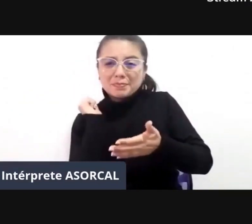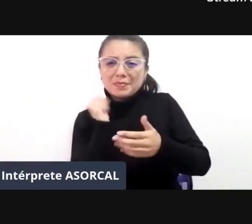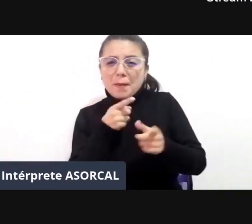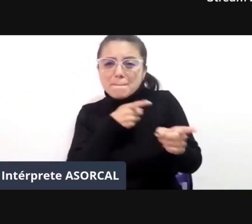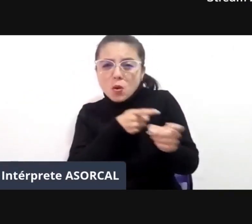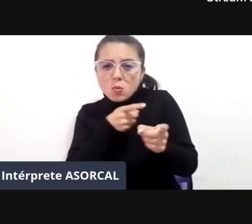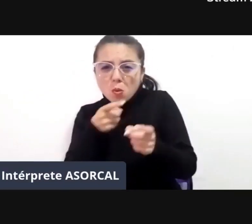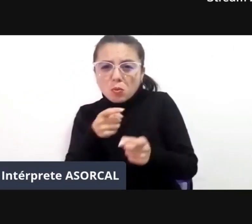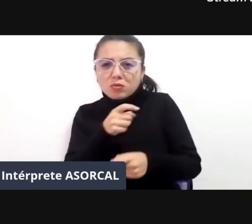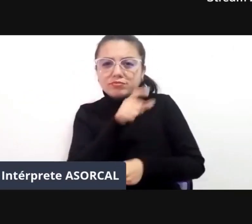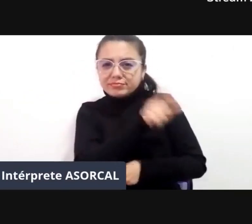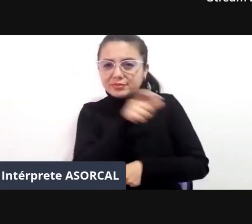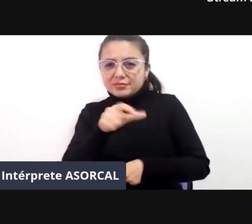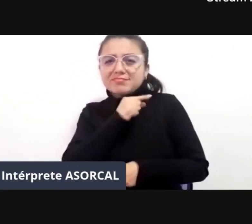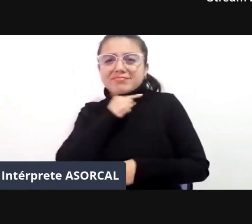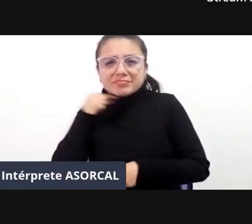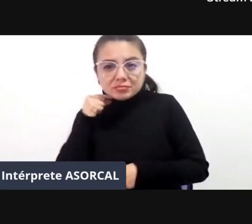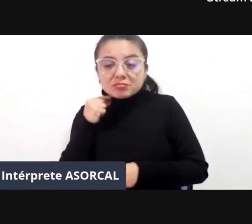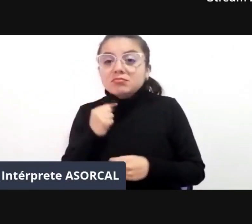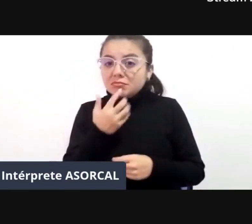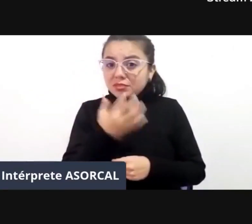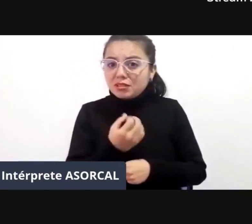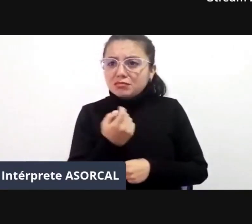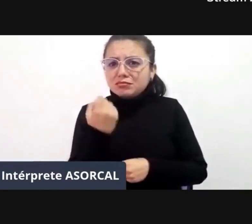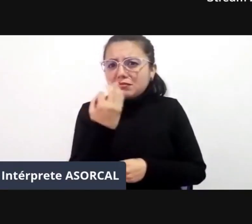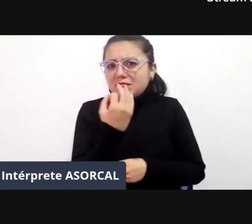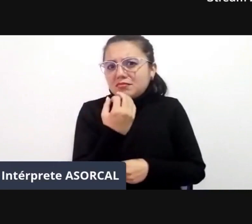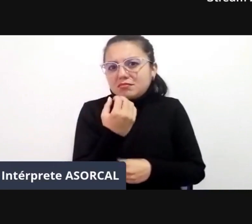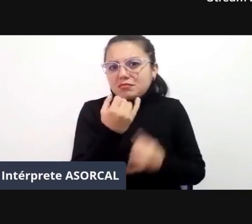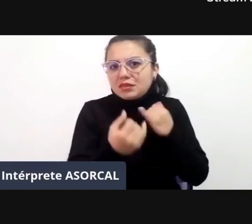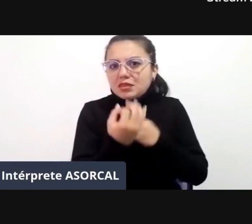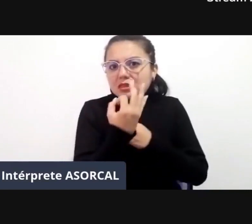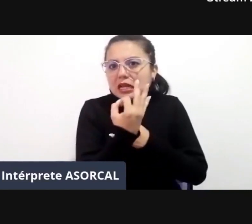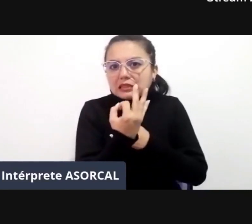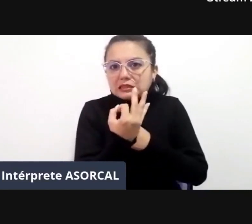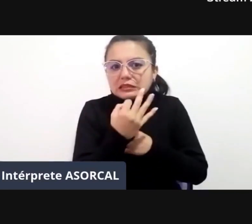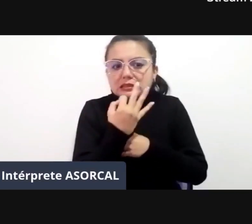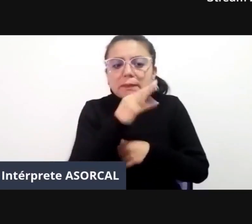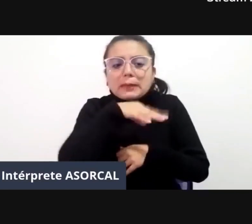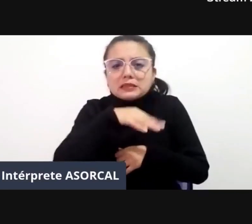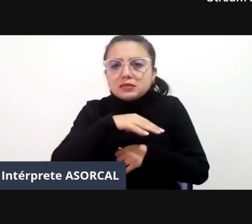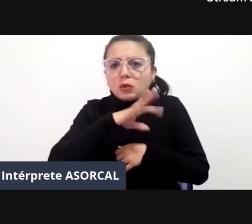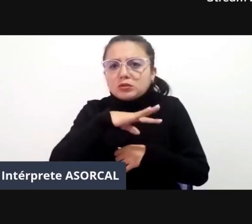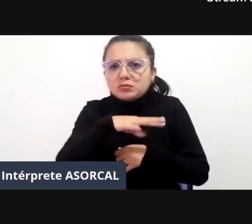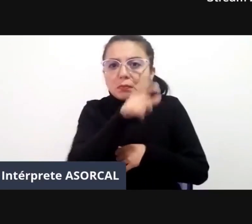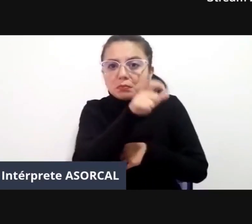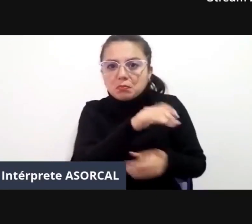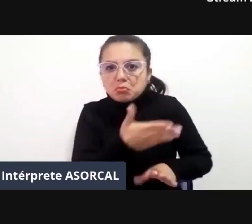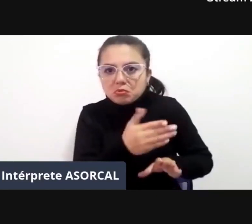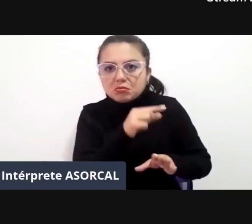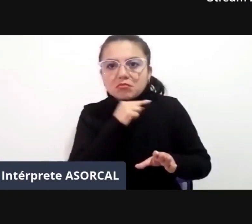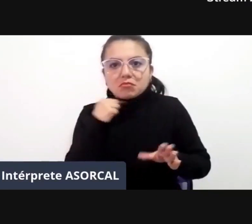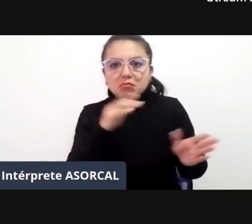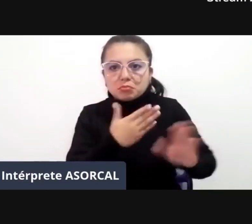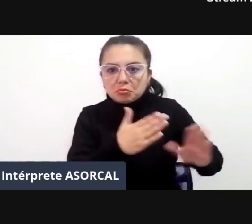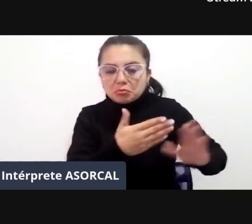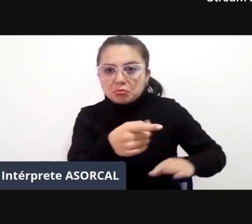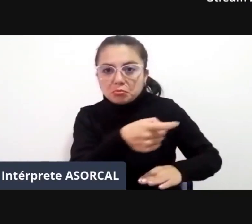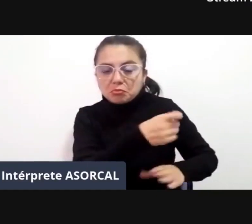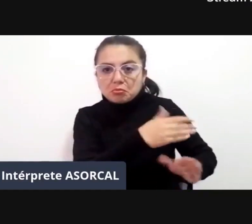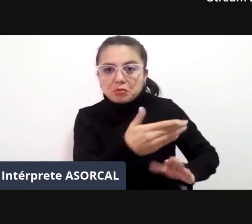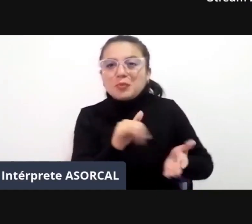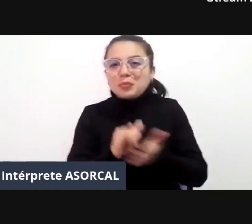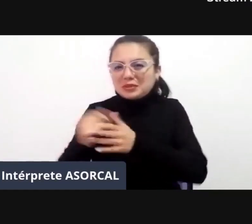prácticamente uno cada 3 o 4 meses, cada 4 meses. Romero, con todo,